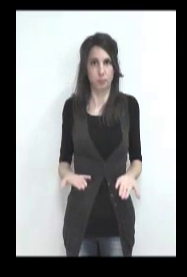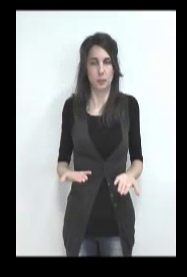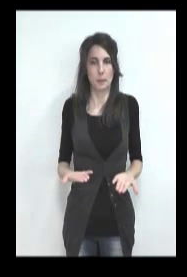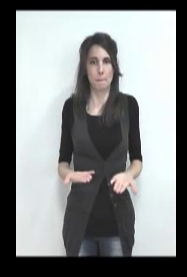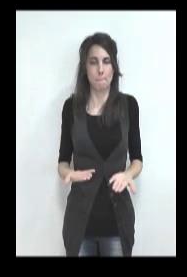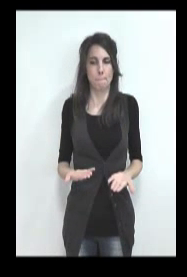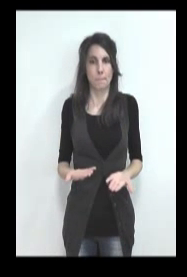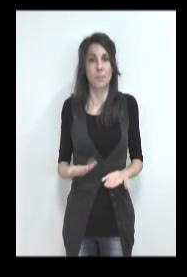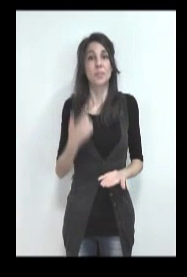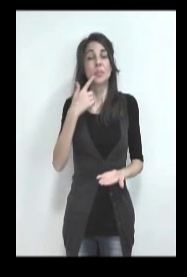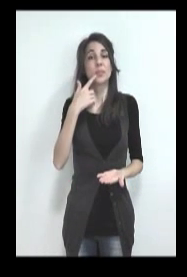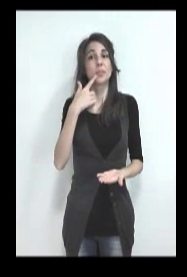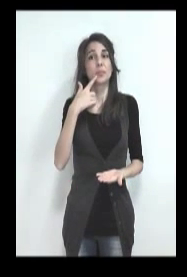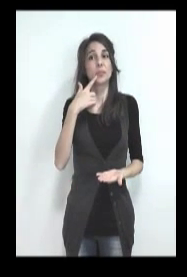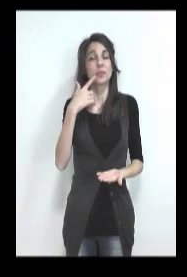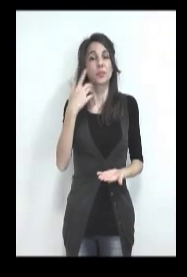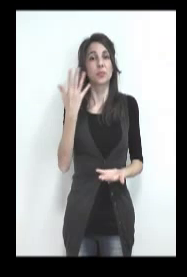a ver, las mejoras